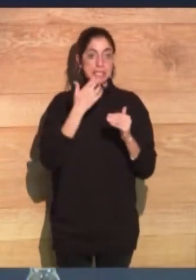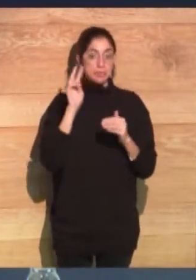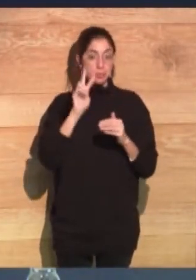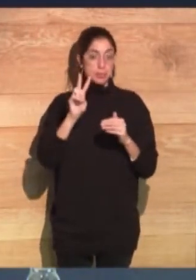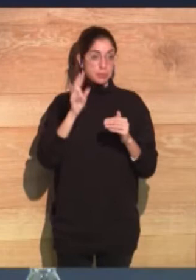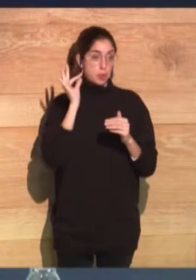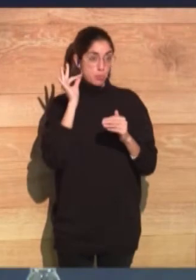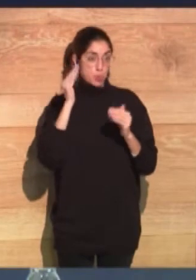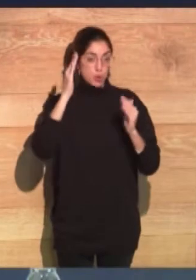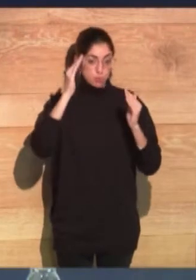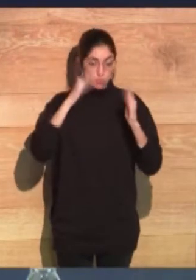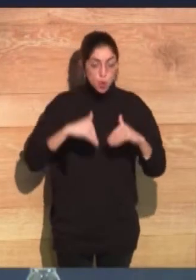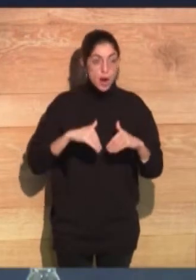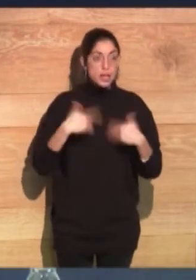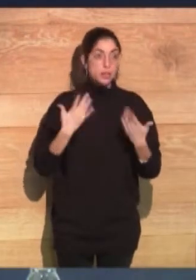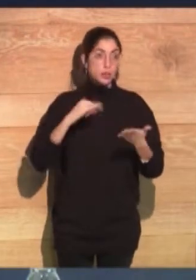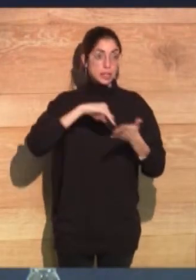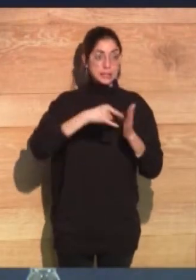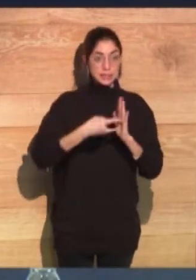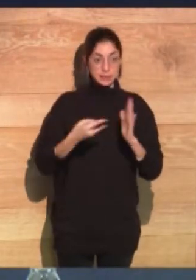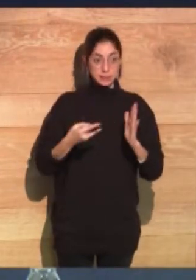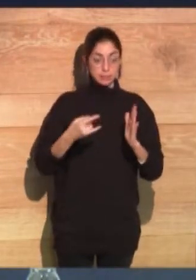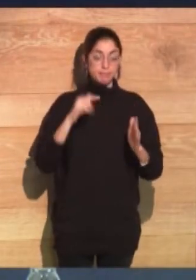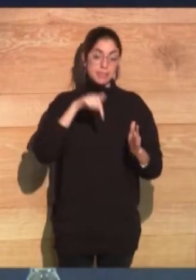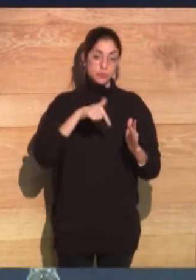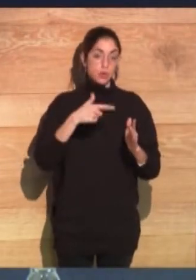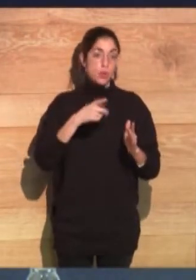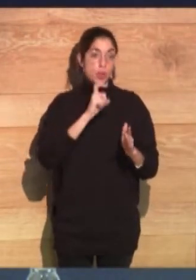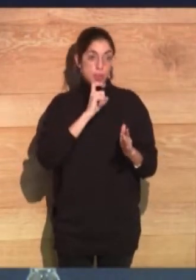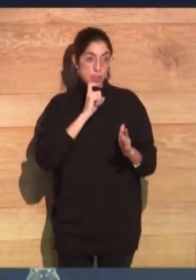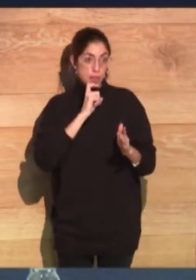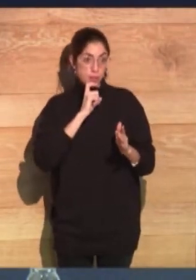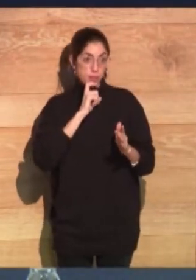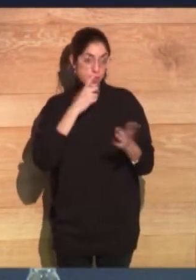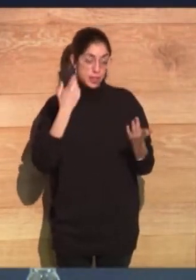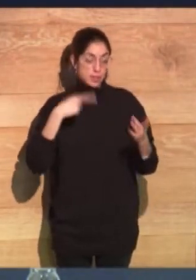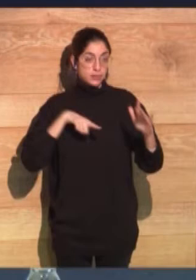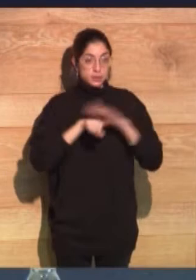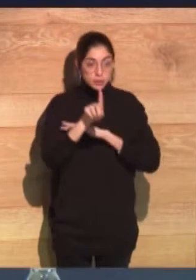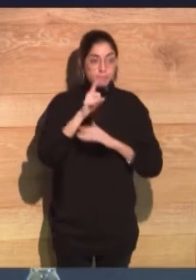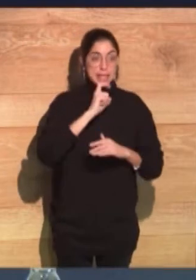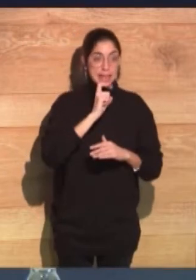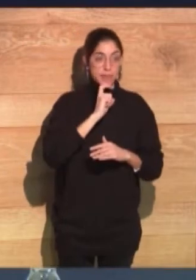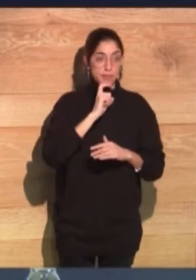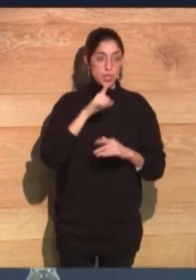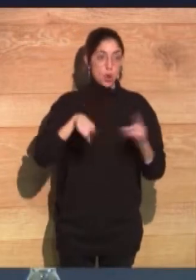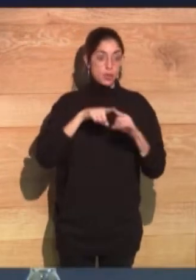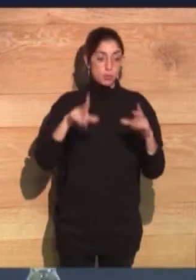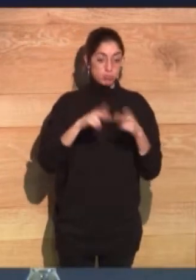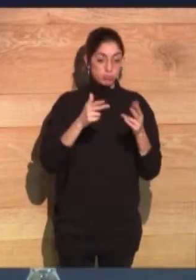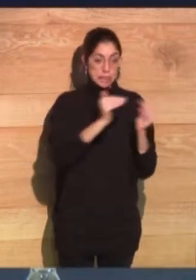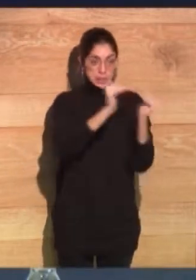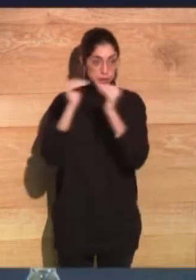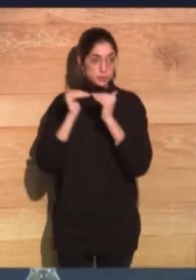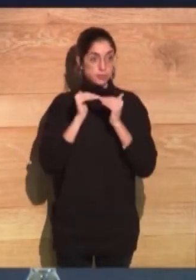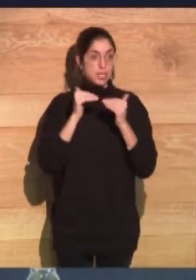crecimiento, en el desarrollo tecnológico, difícilmente va a ser un desarrollo que posibilite la igualdad de toda la sociedad. Y por eso